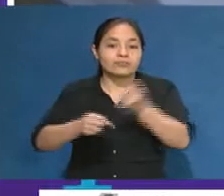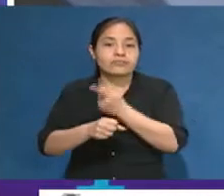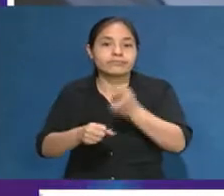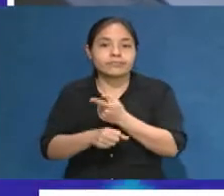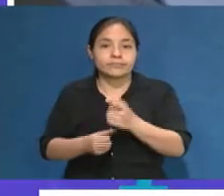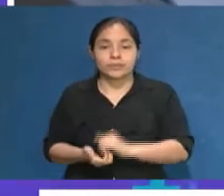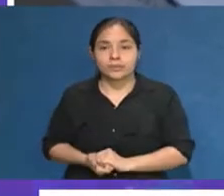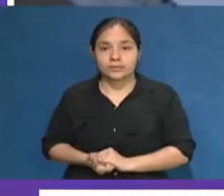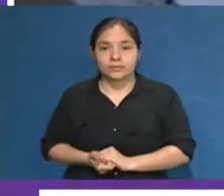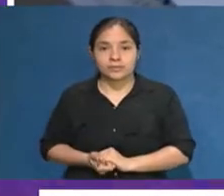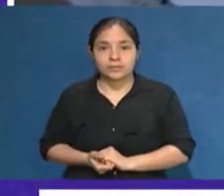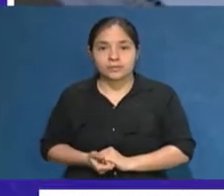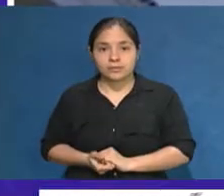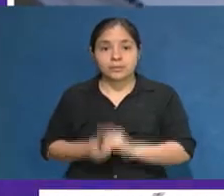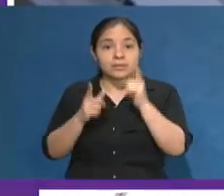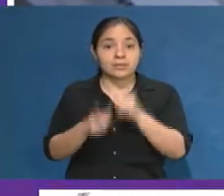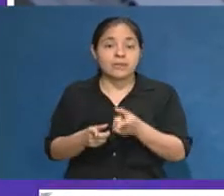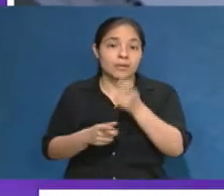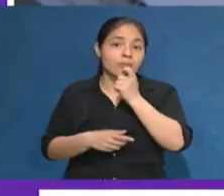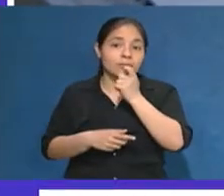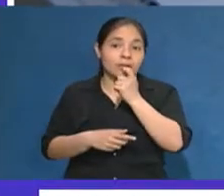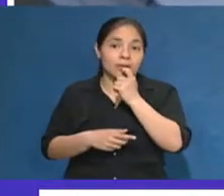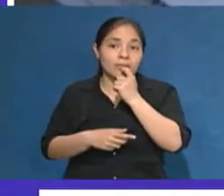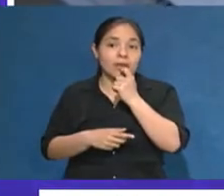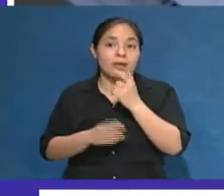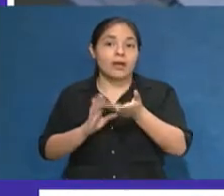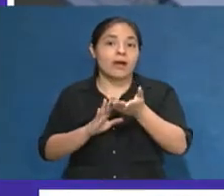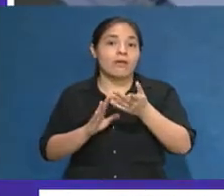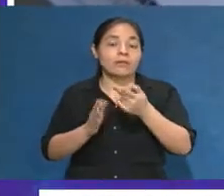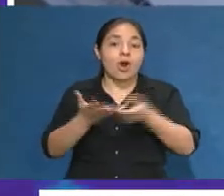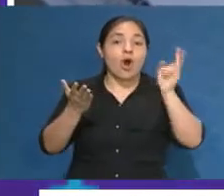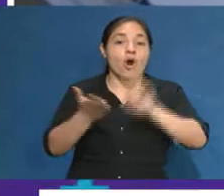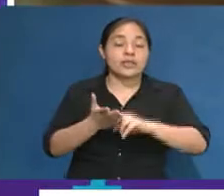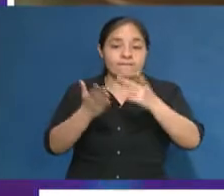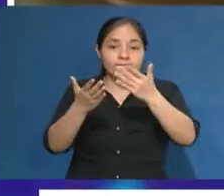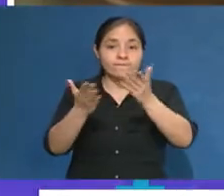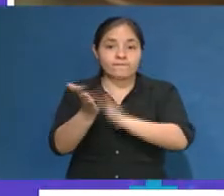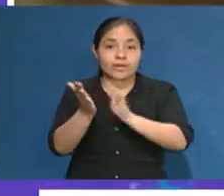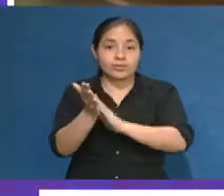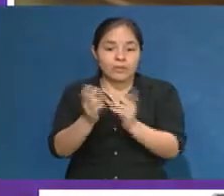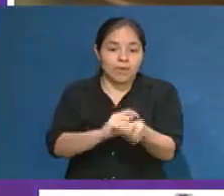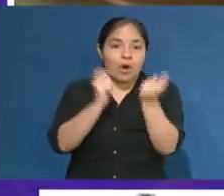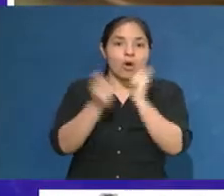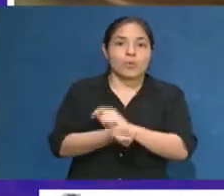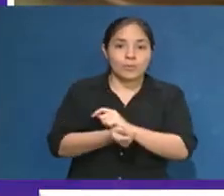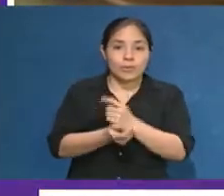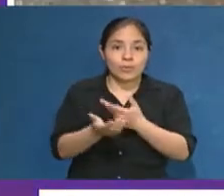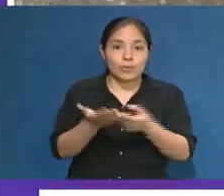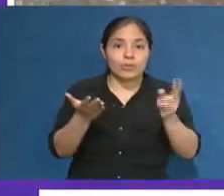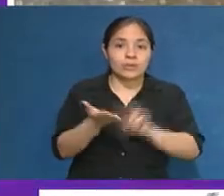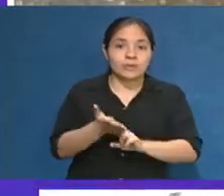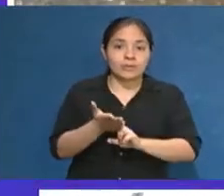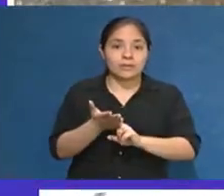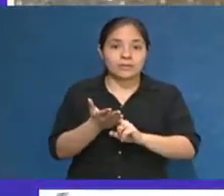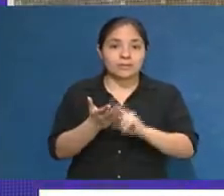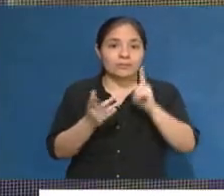Pasó también que muchas las refacturaron y por ende hoy la gente en su casa está recibiendo dos o tres facturas juntas. Y